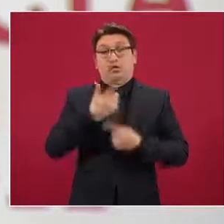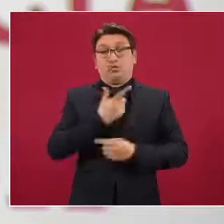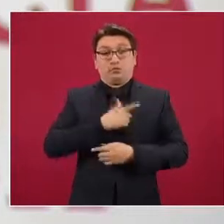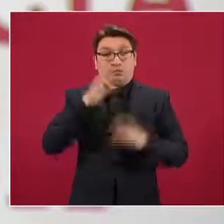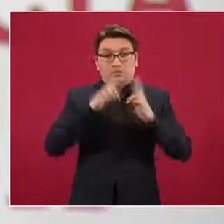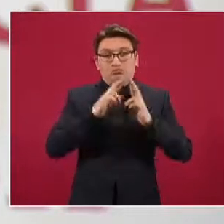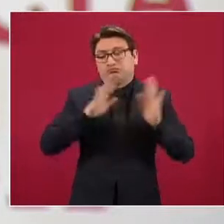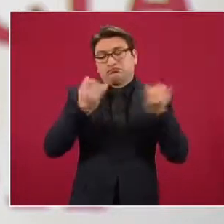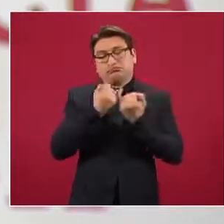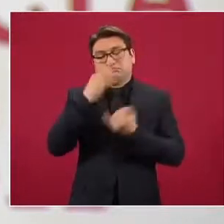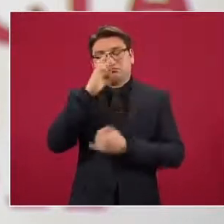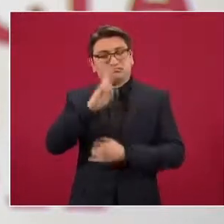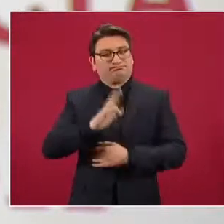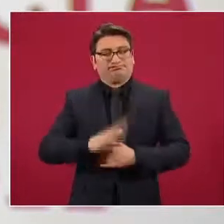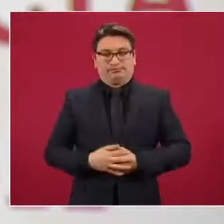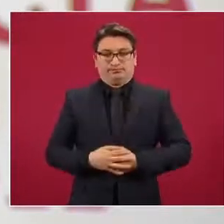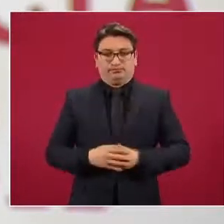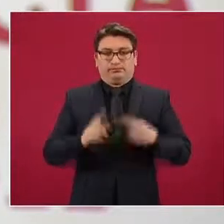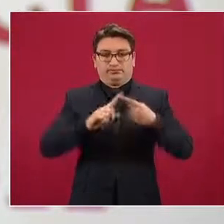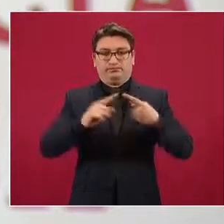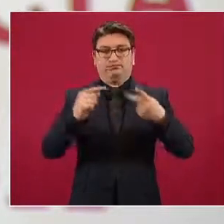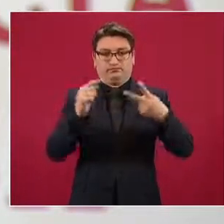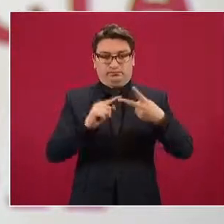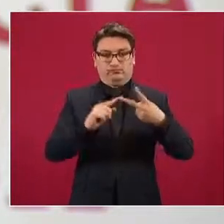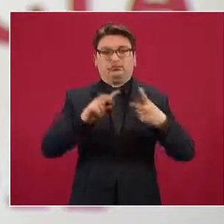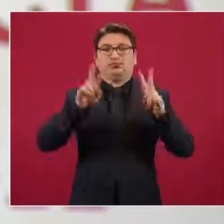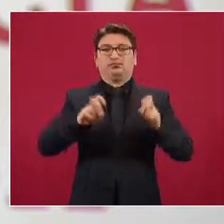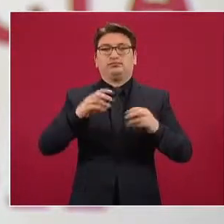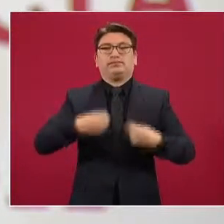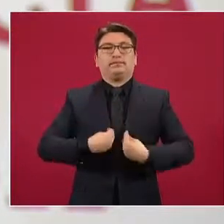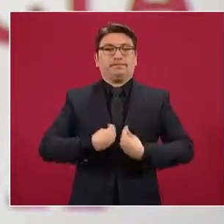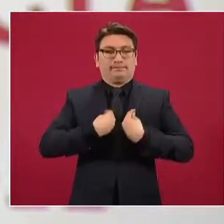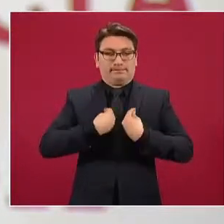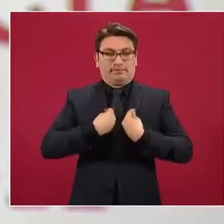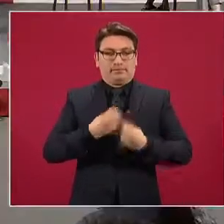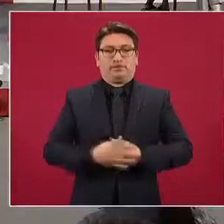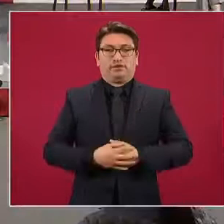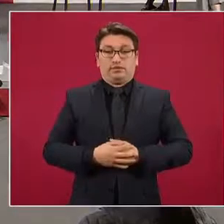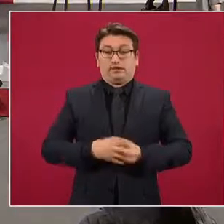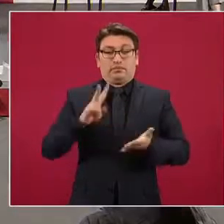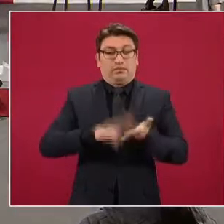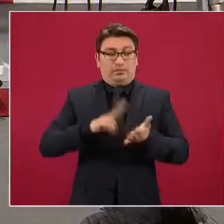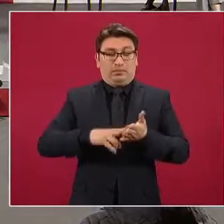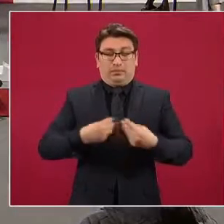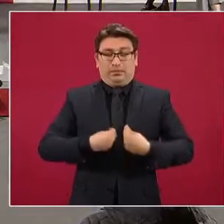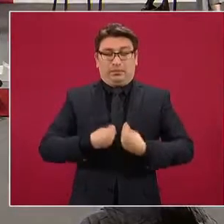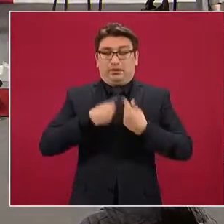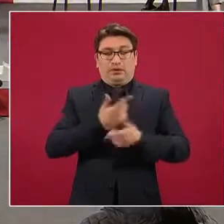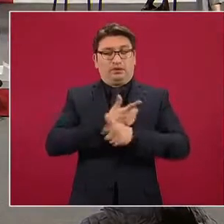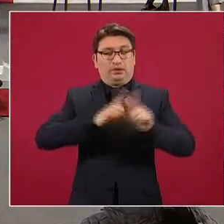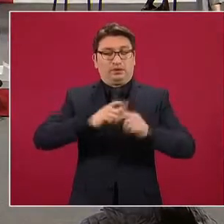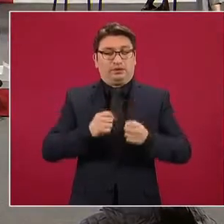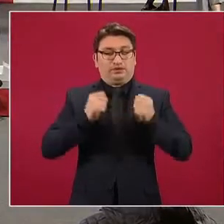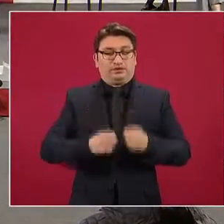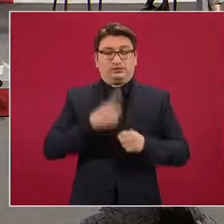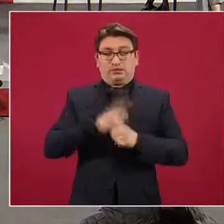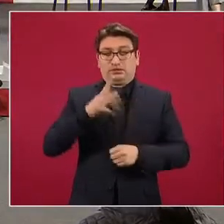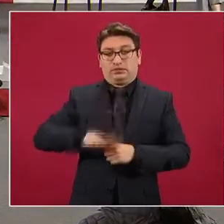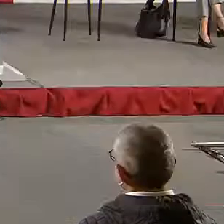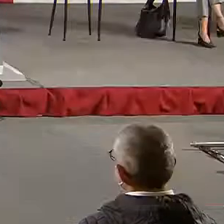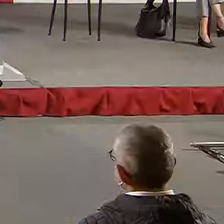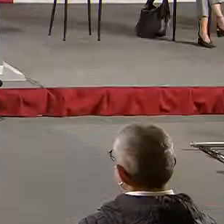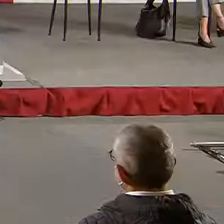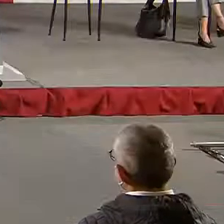alguna. Punto 2, de la vida. No hay nada más valioso que la vida, la libertad y la seguridad de las